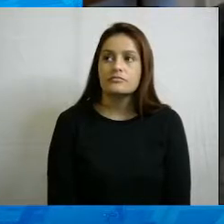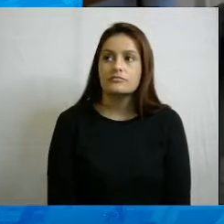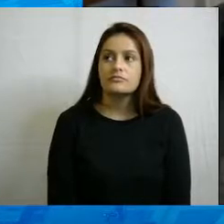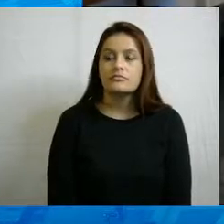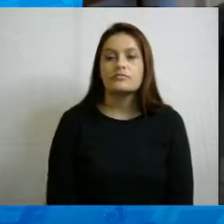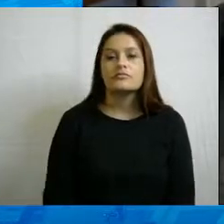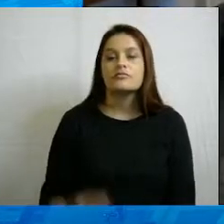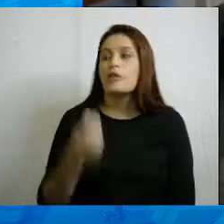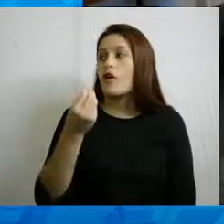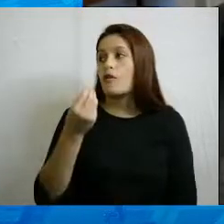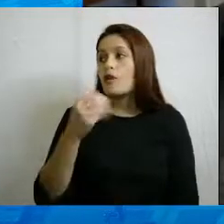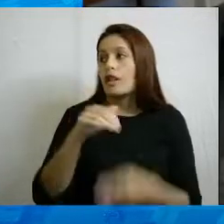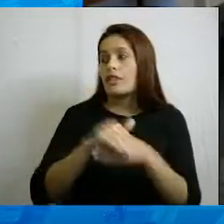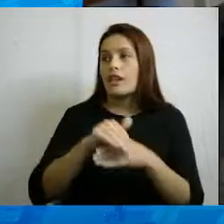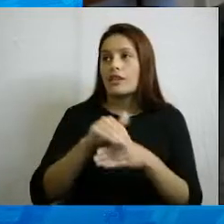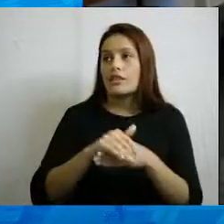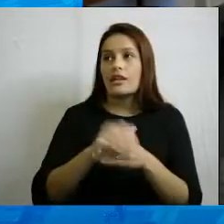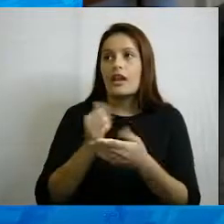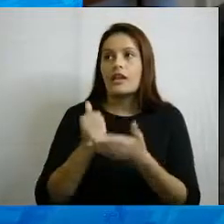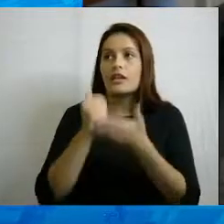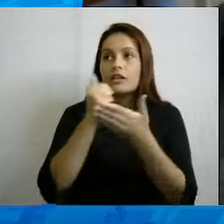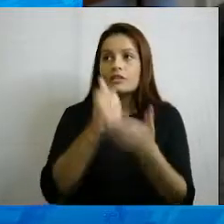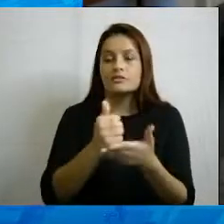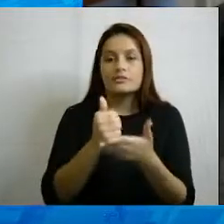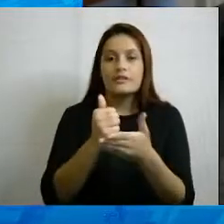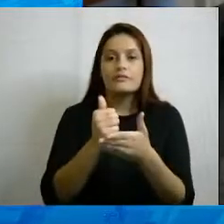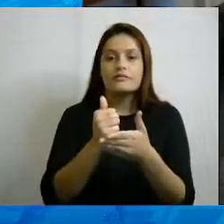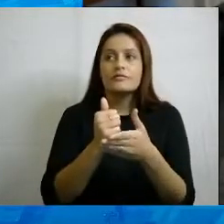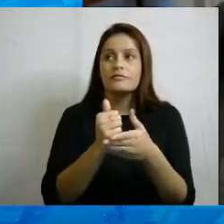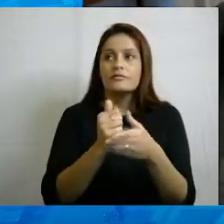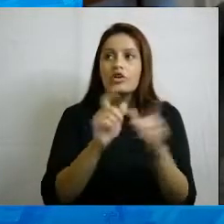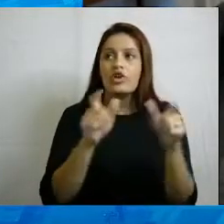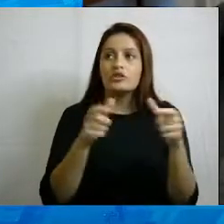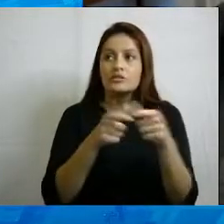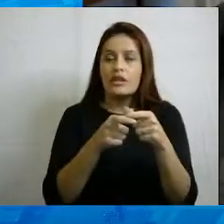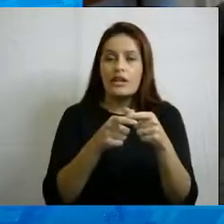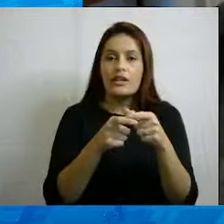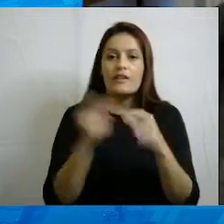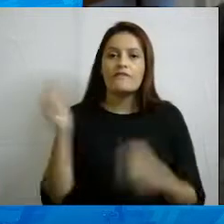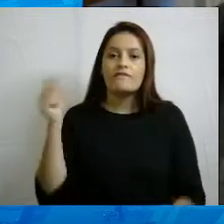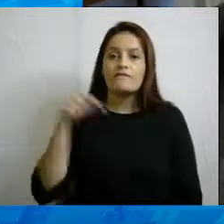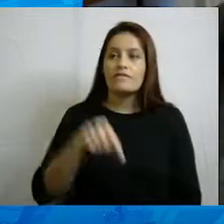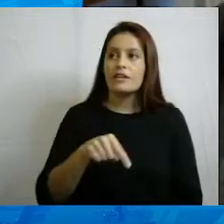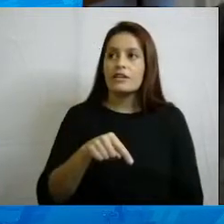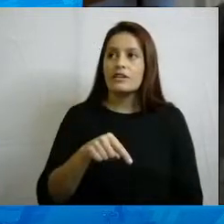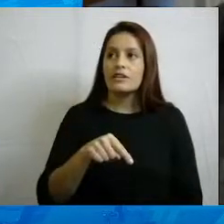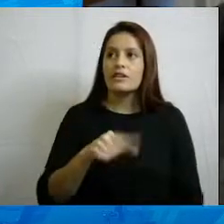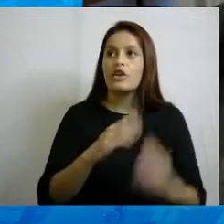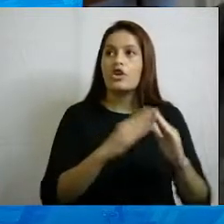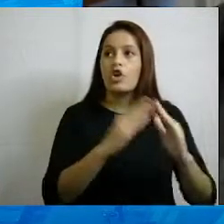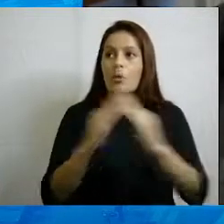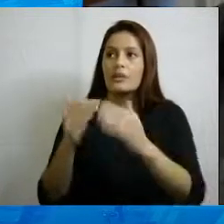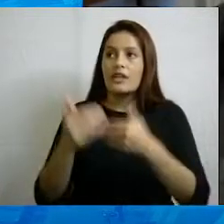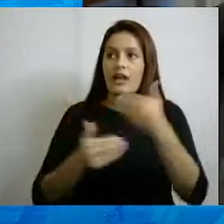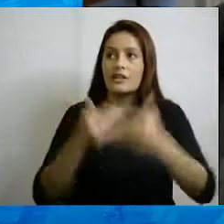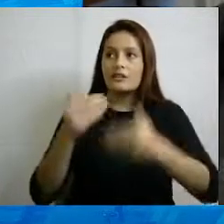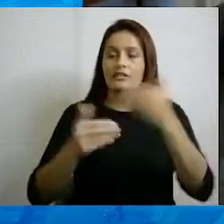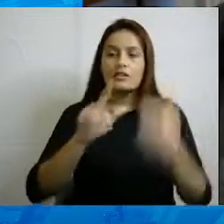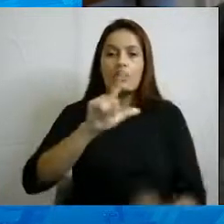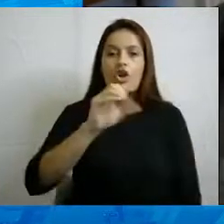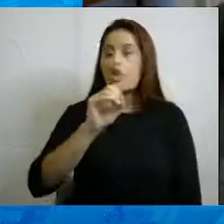Buenas tardes, alcaldesa. Buenas tardes, concejales. Venimos en representación de un comité de adelanto de la Comunidad Los